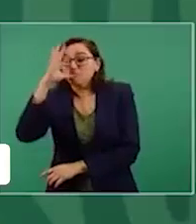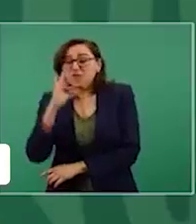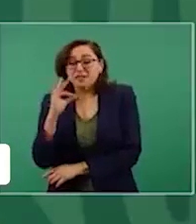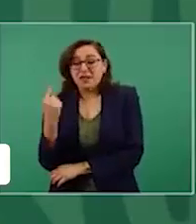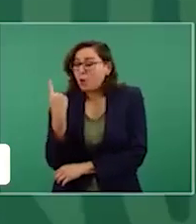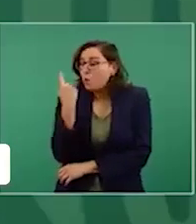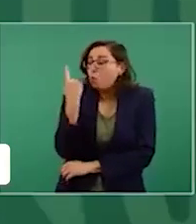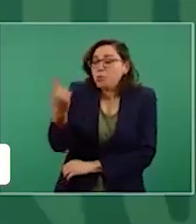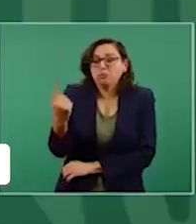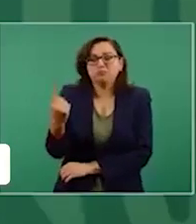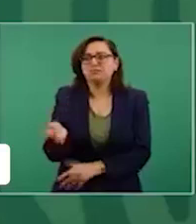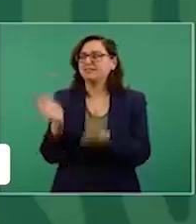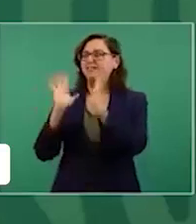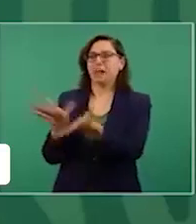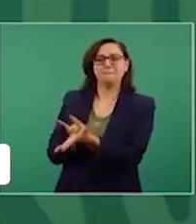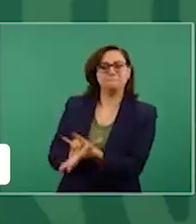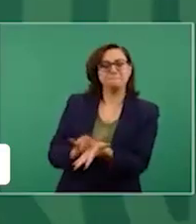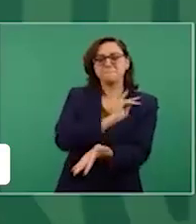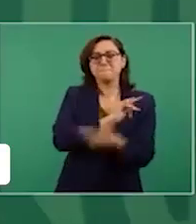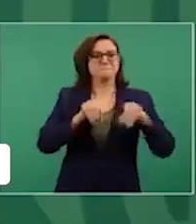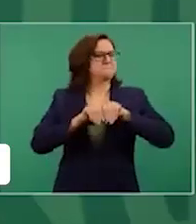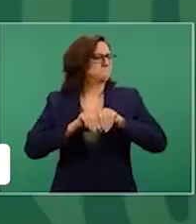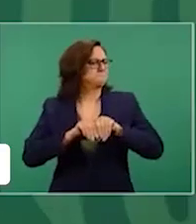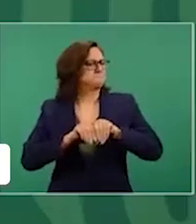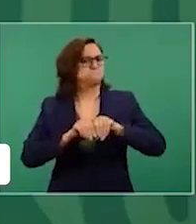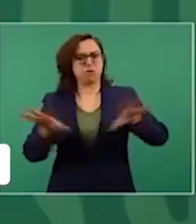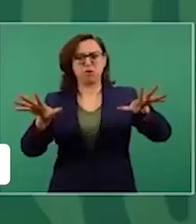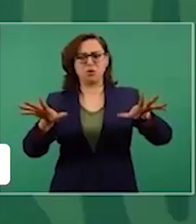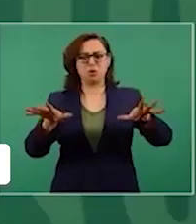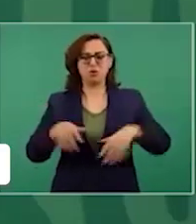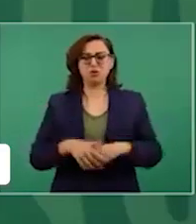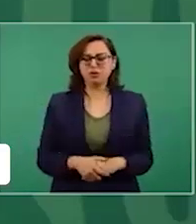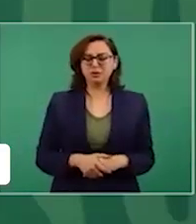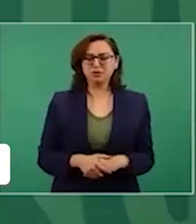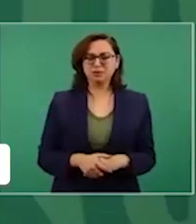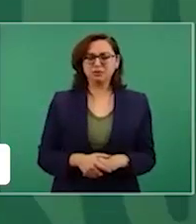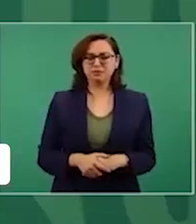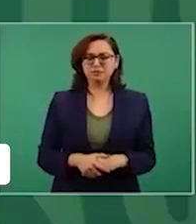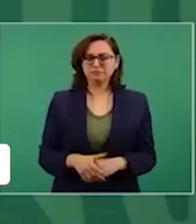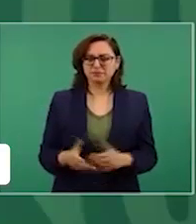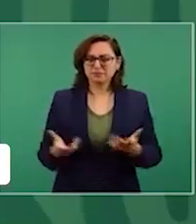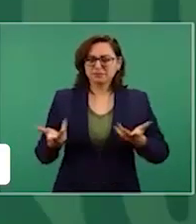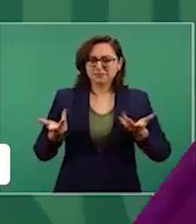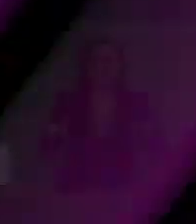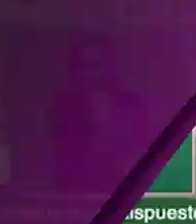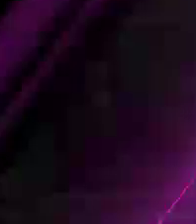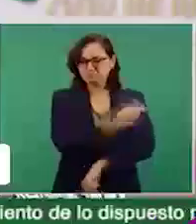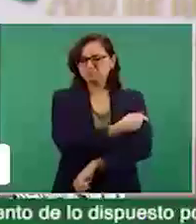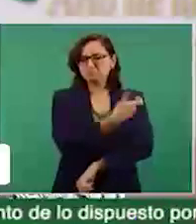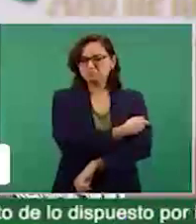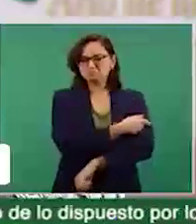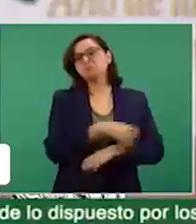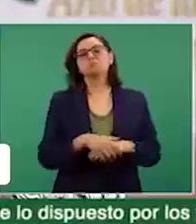caso de la enfermera que simula vacunar a un adulto mayor pudo ser un montaje para atacar su gobierno. Lo que hay que ver es si no fue montado.